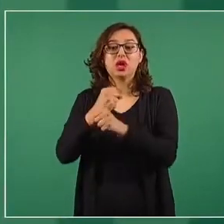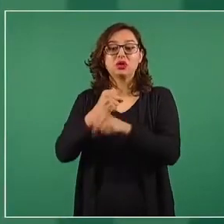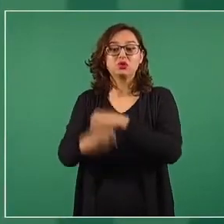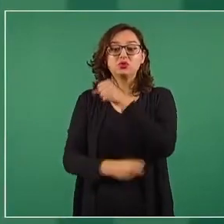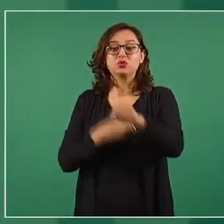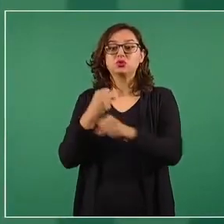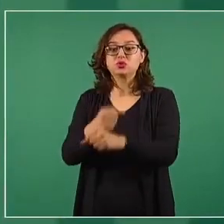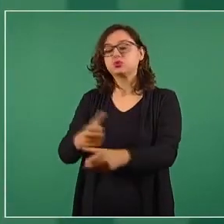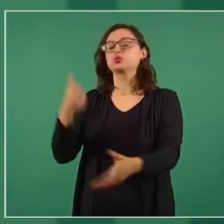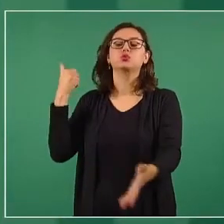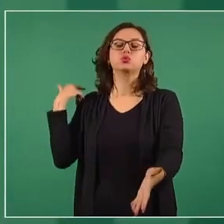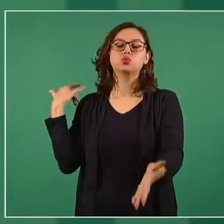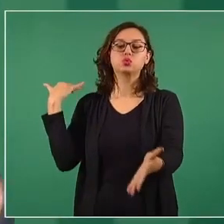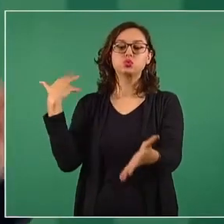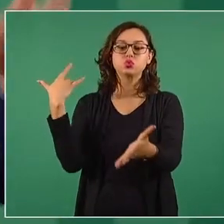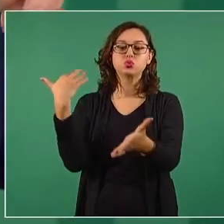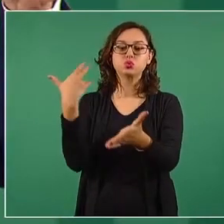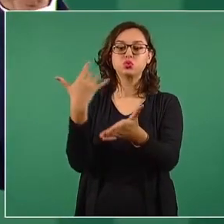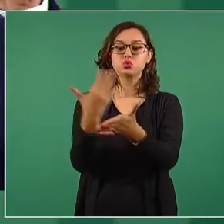décadas,